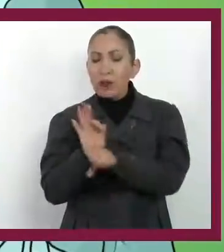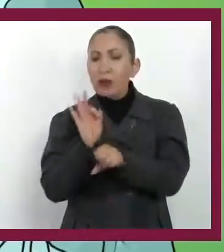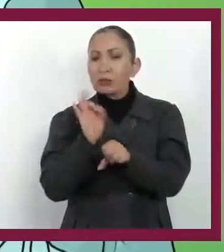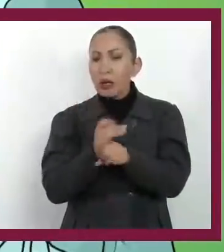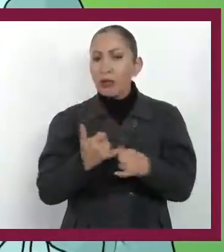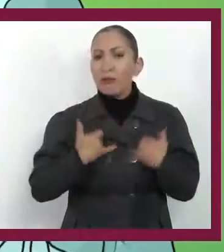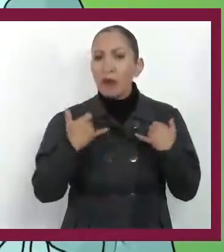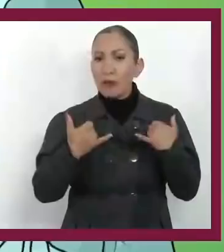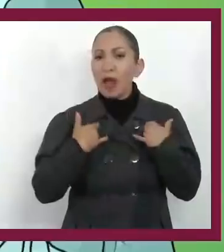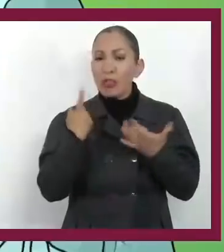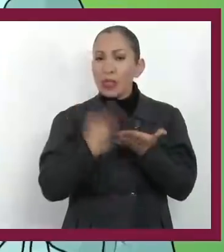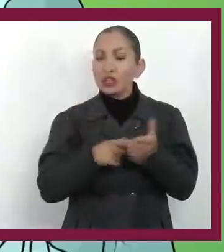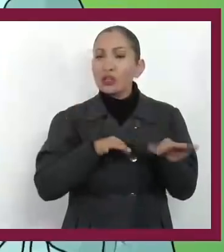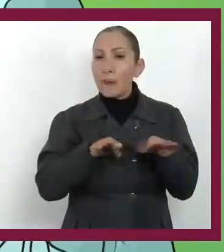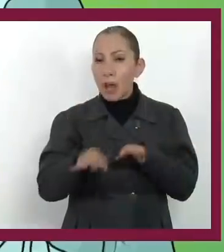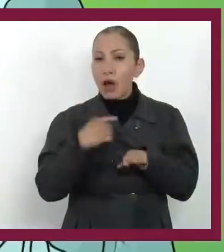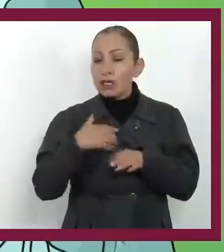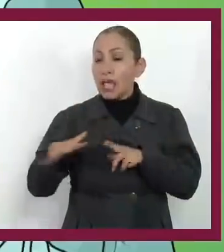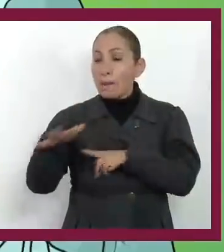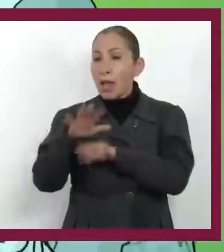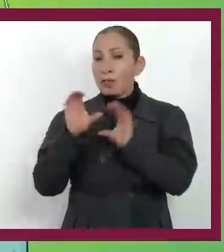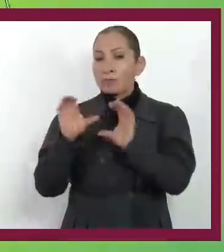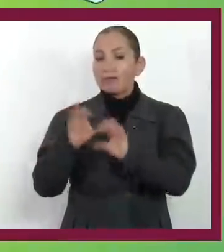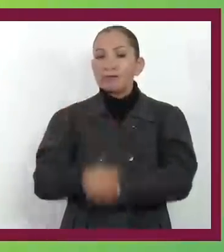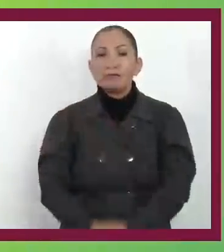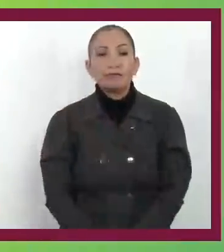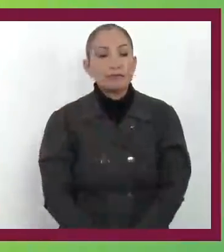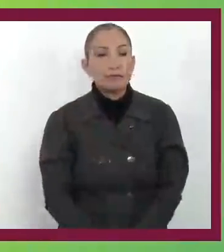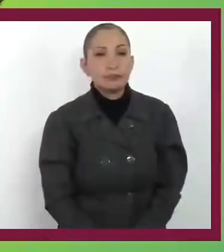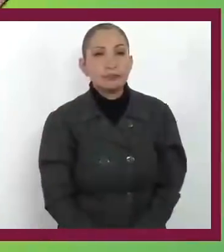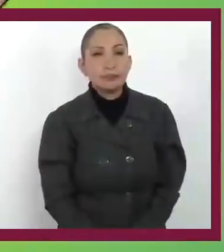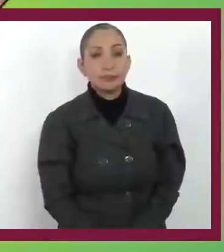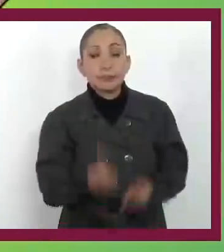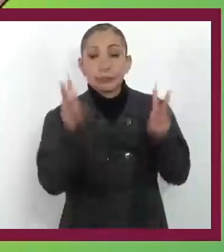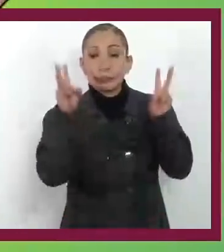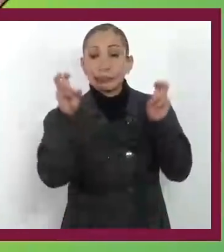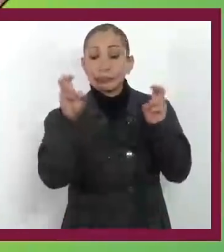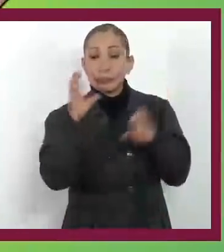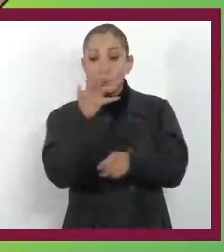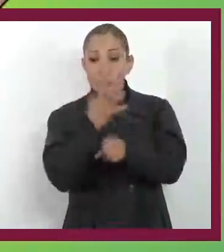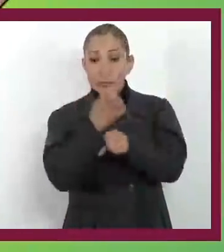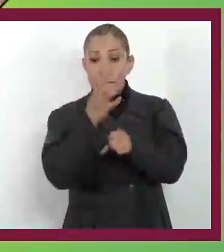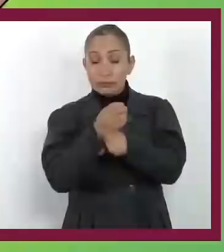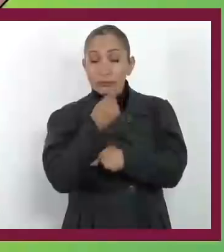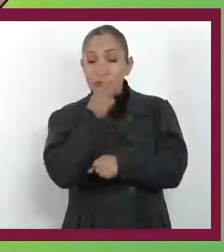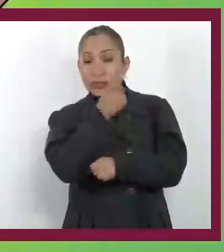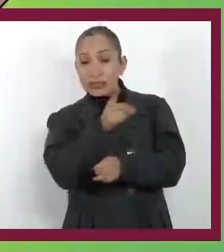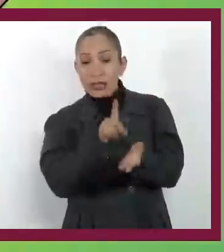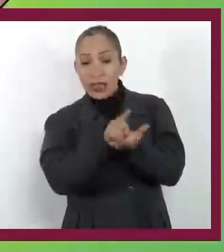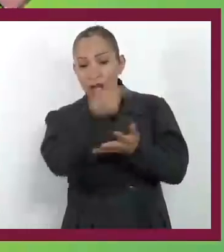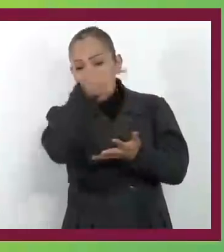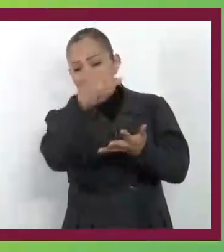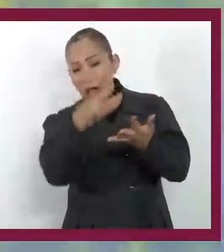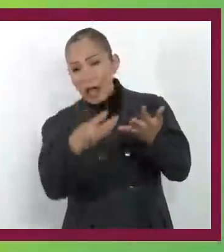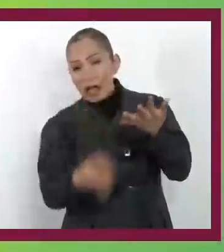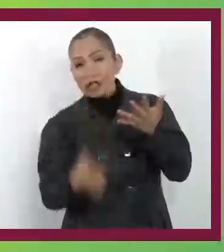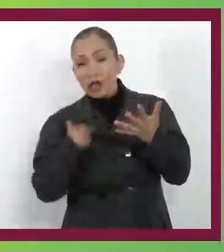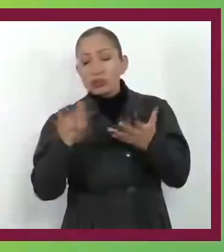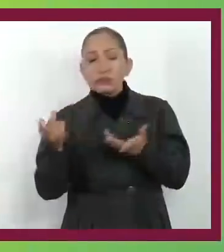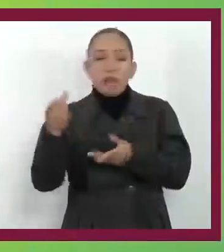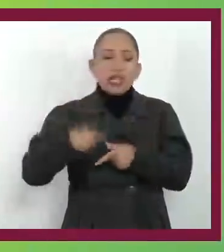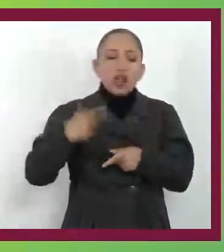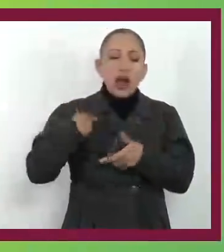de los jóvenes en el trabajo y al medio ambiente. El título quinto enumera los derechos de los ciudadanos de la